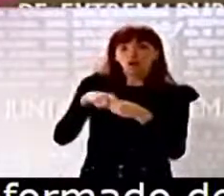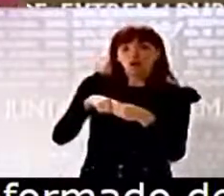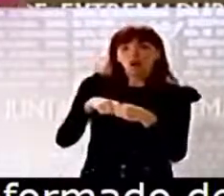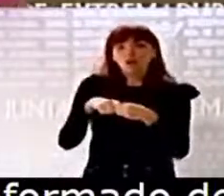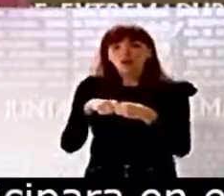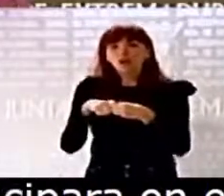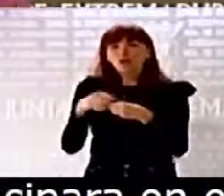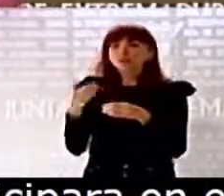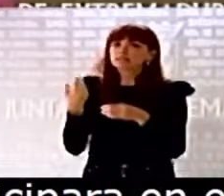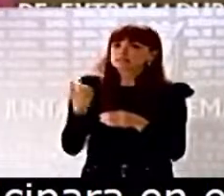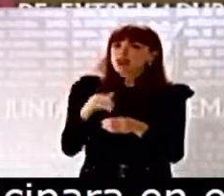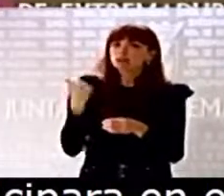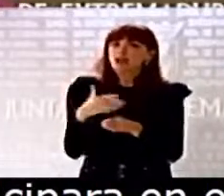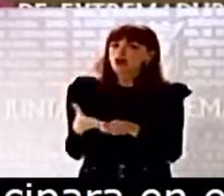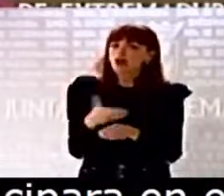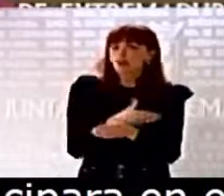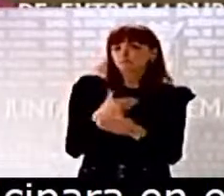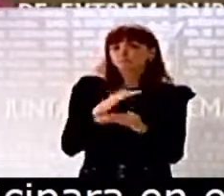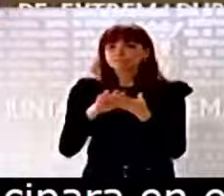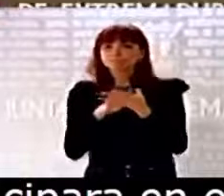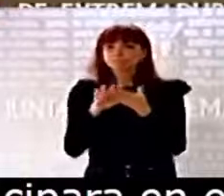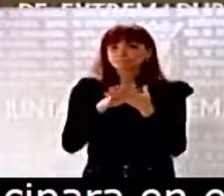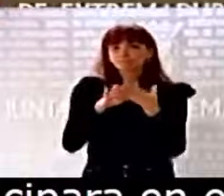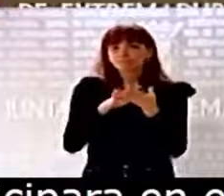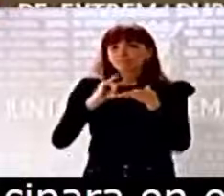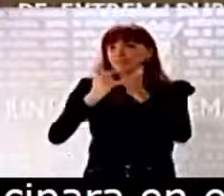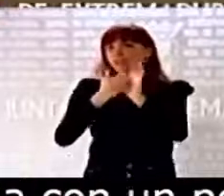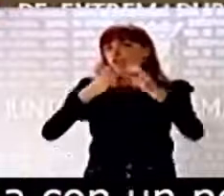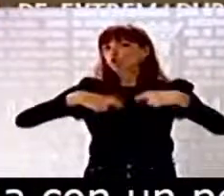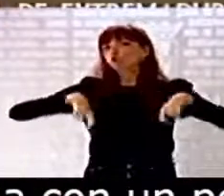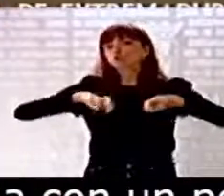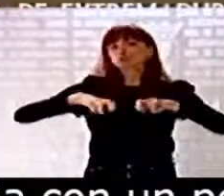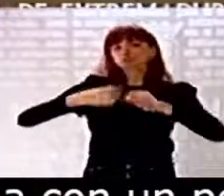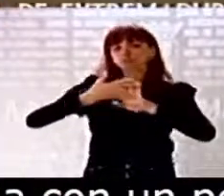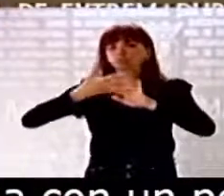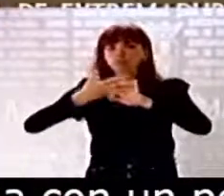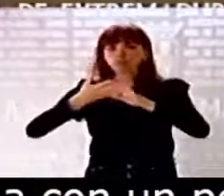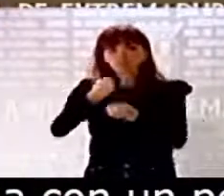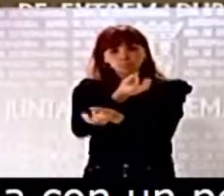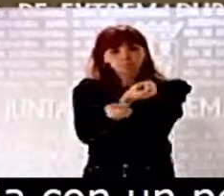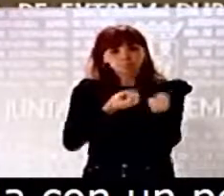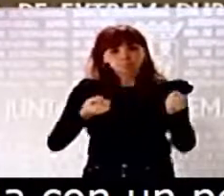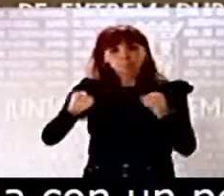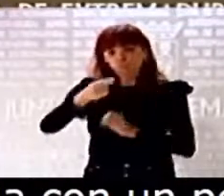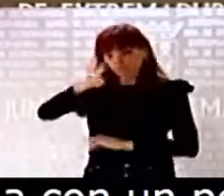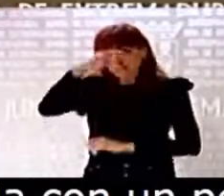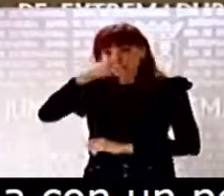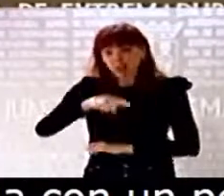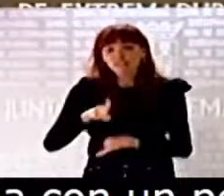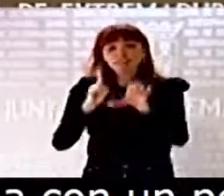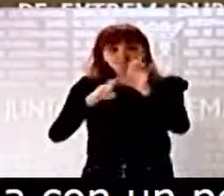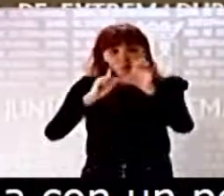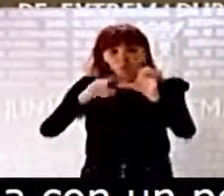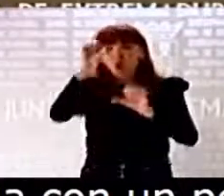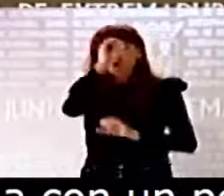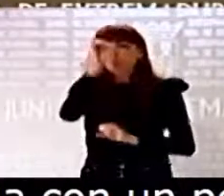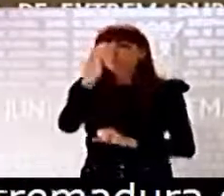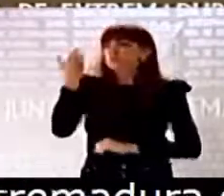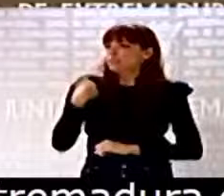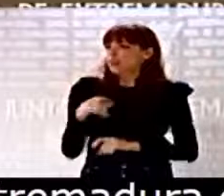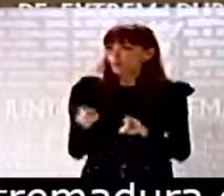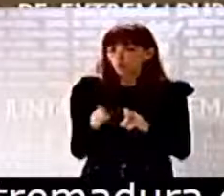una previa con un perfil más técnico, donde ya saben que la posición de Extremadura ya era desde hace